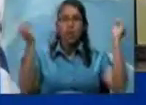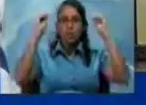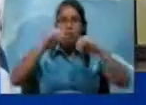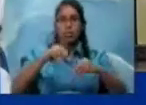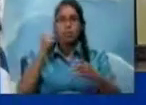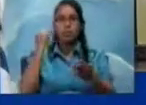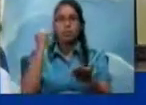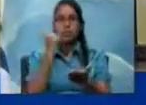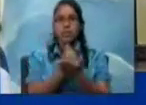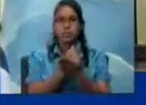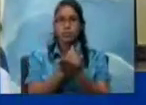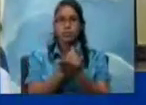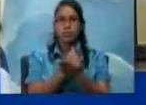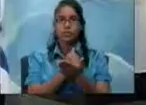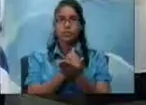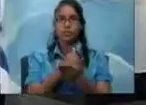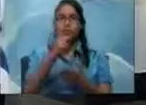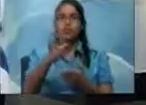mi